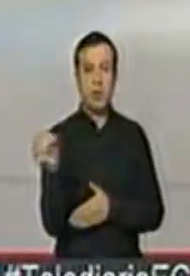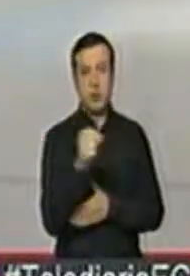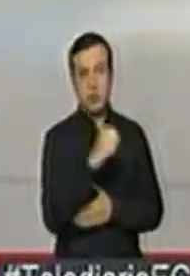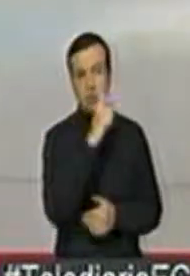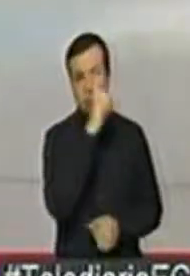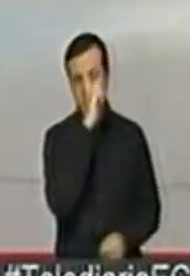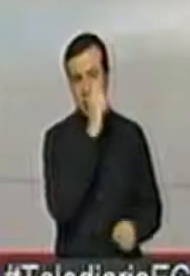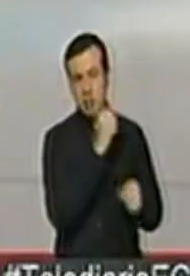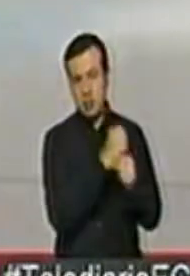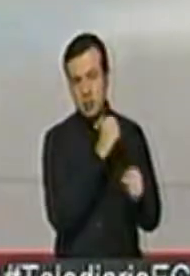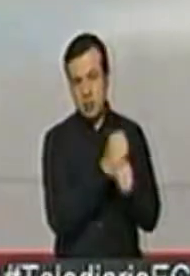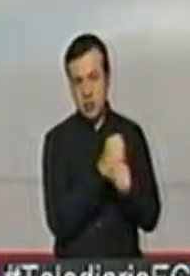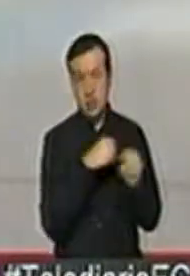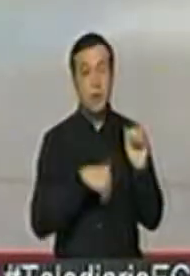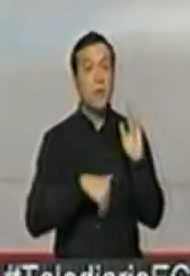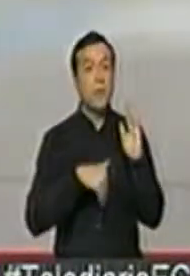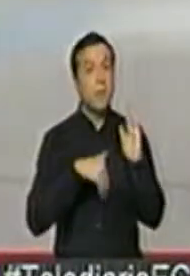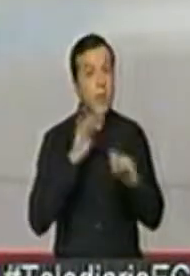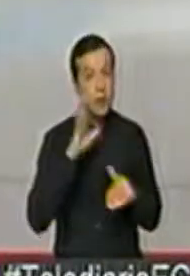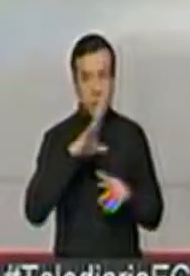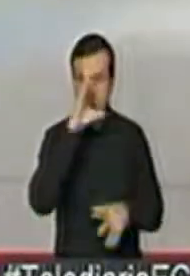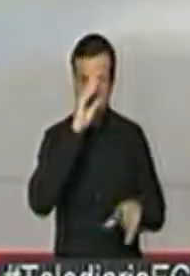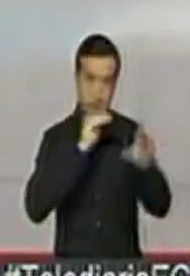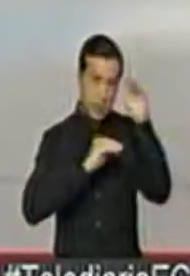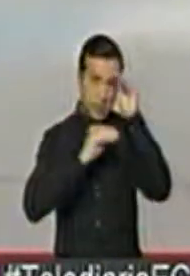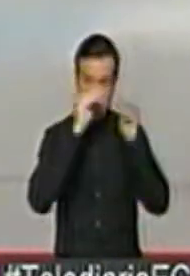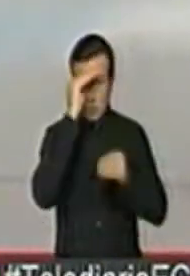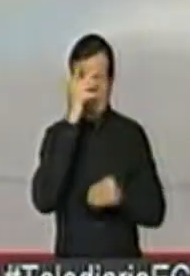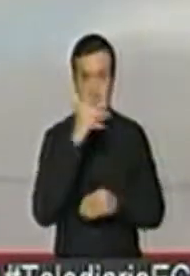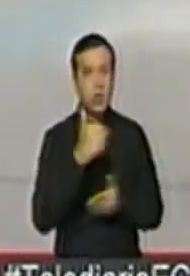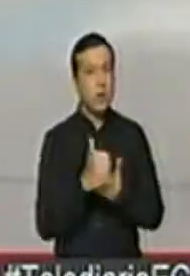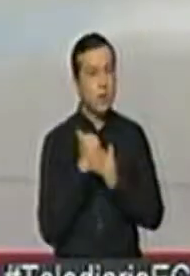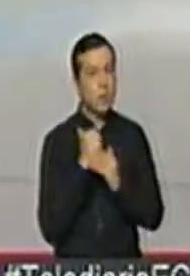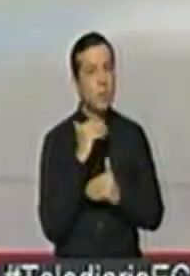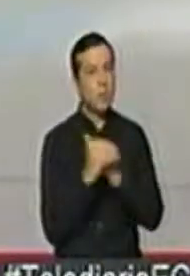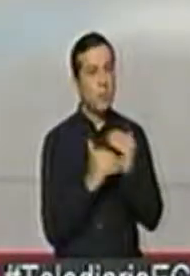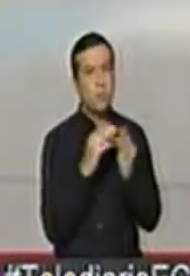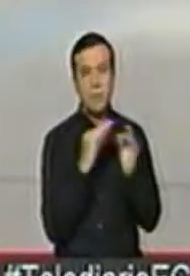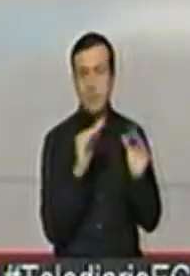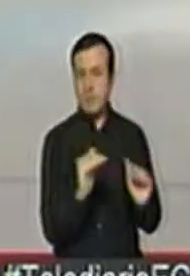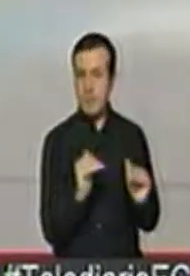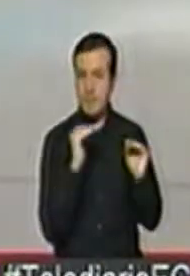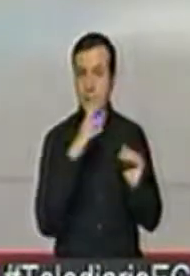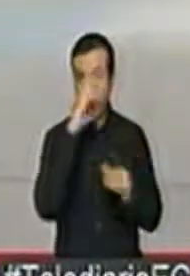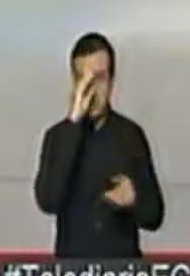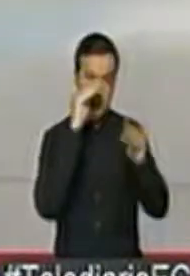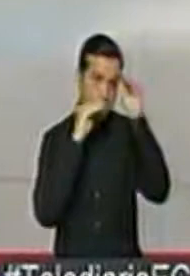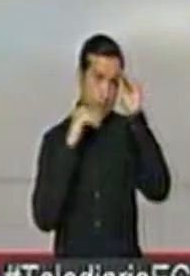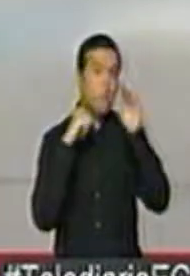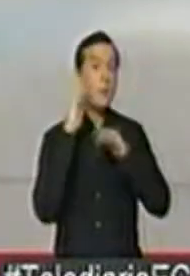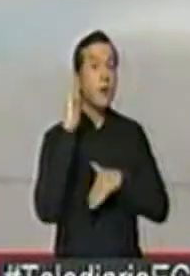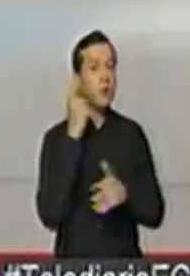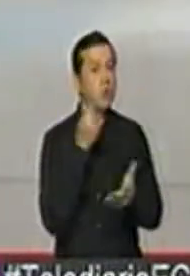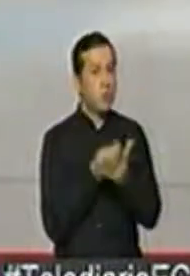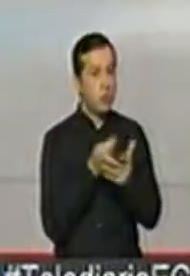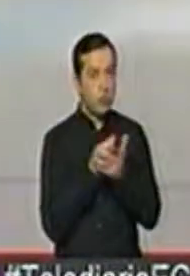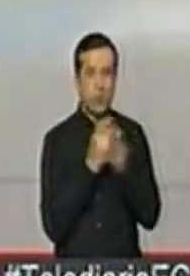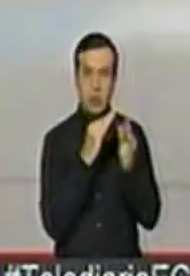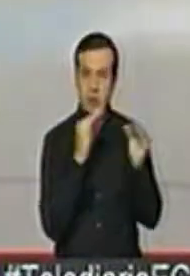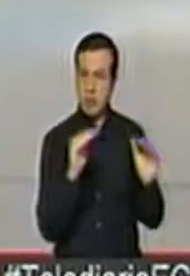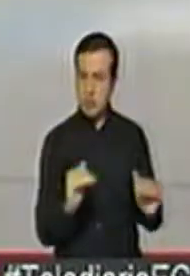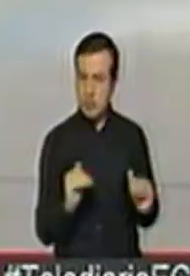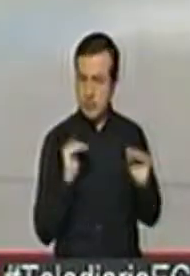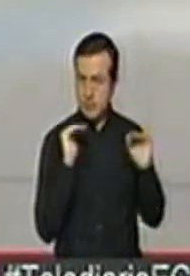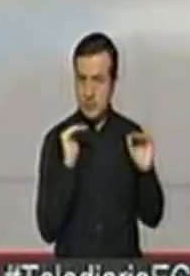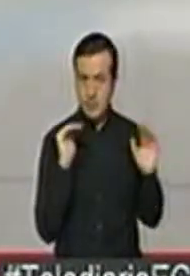entidades. Tener mayor conocimiento nos da mayor eficiencia en los procesos. Tener mayor conocimiento hace que nuestra compra sea más eficiente.